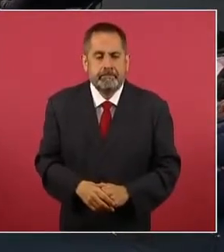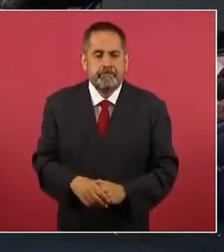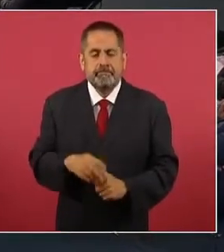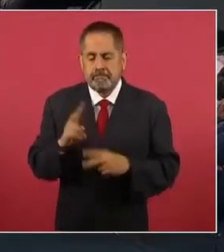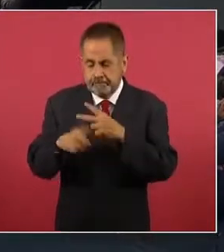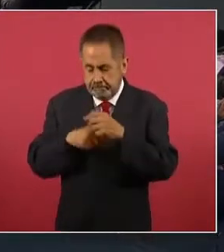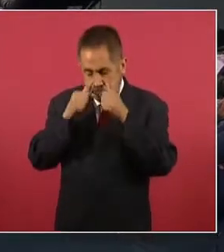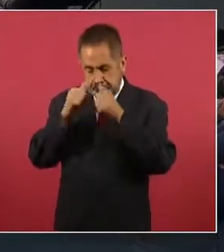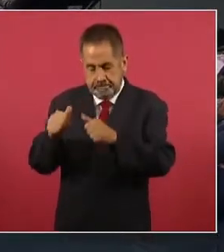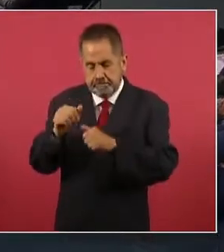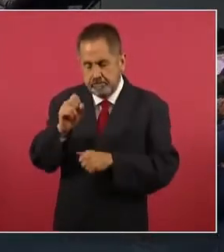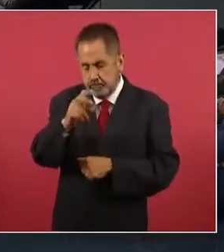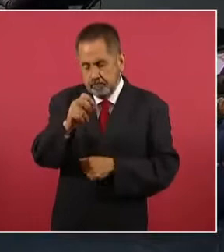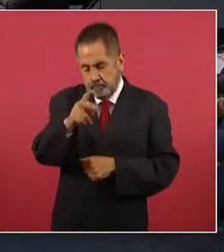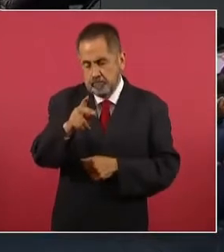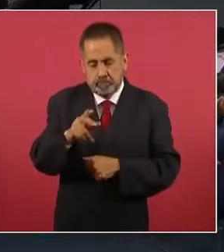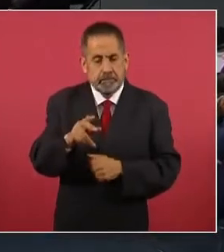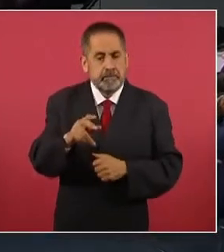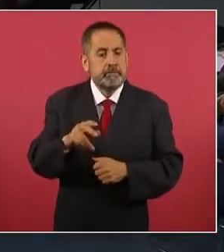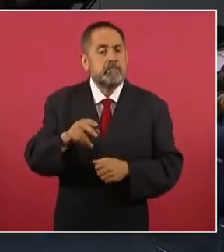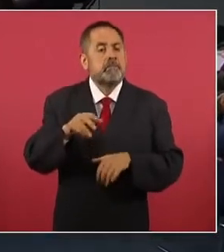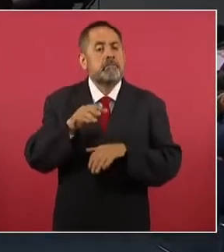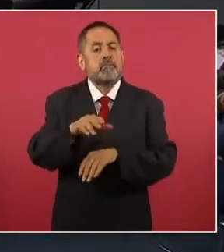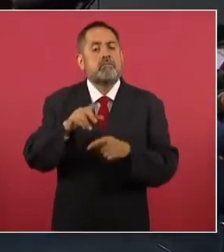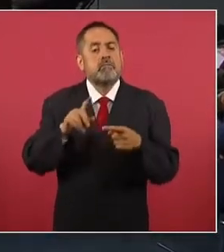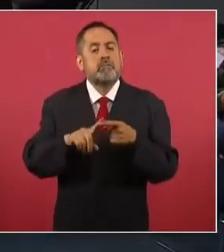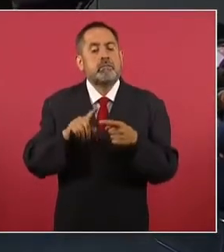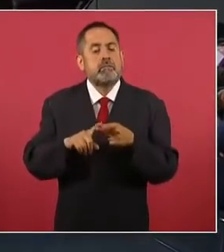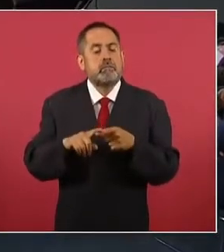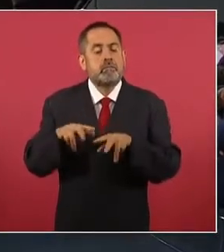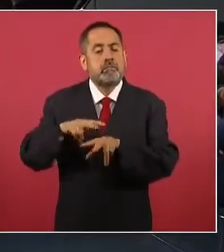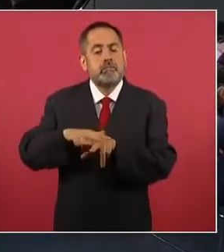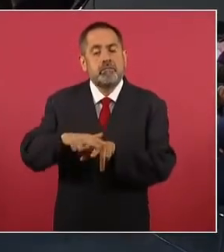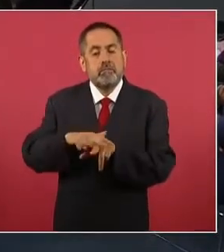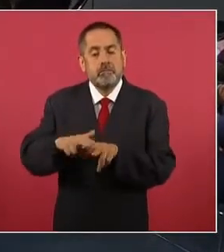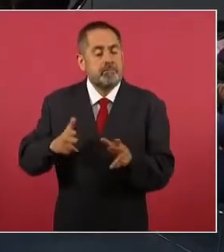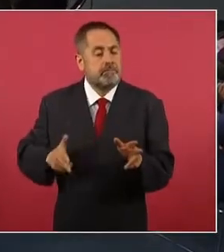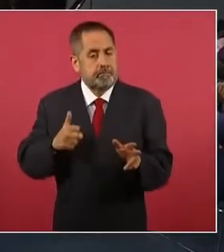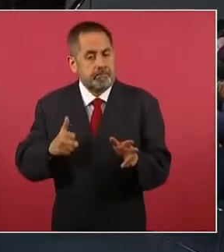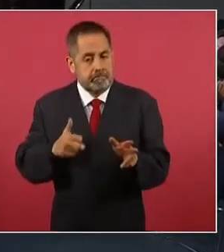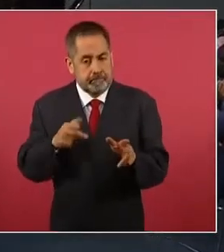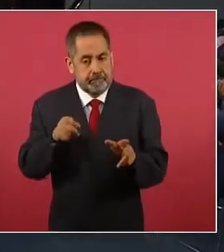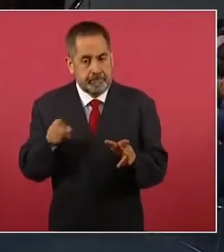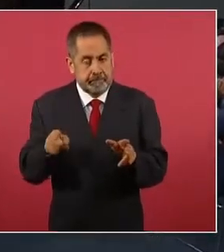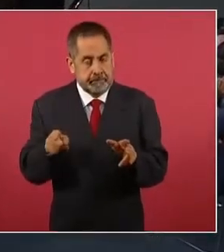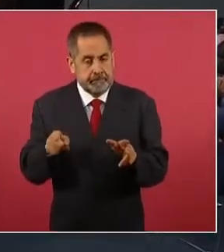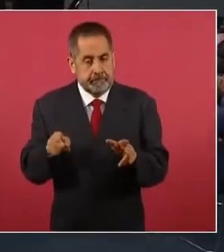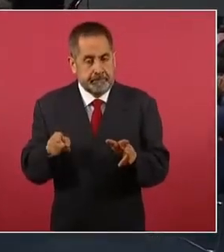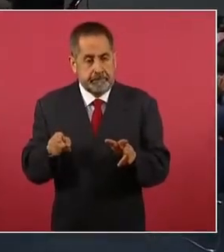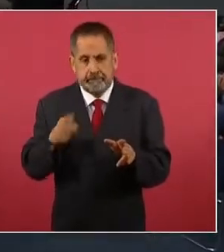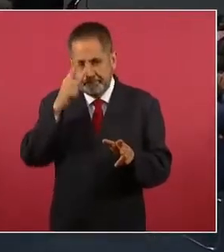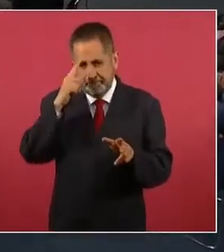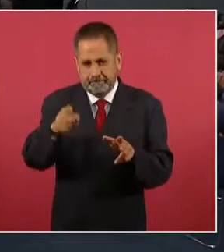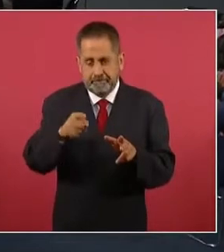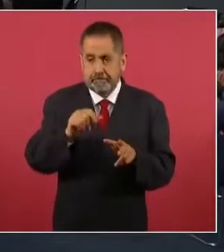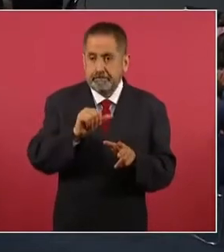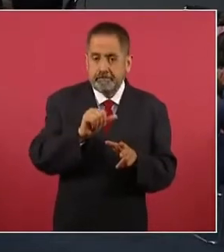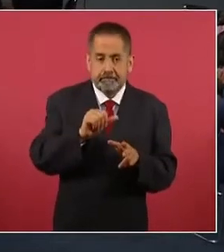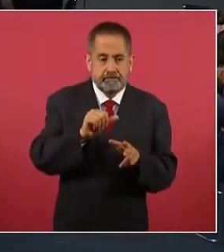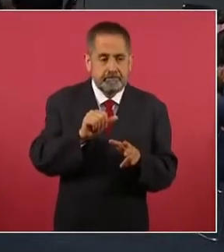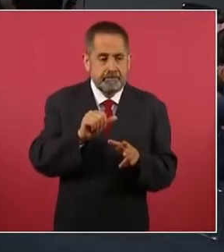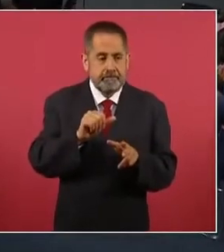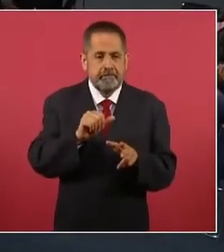el caso de el tren del aeropuerto